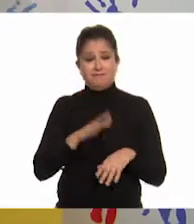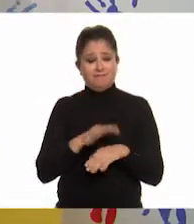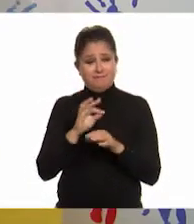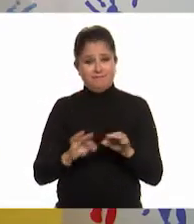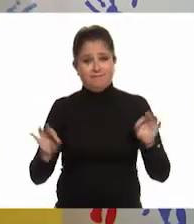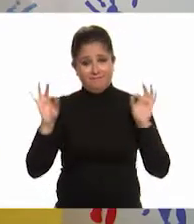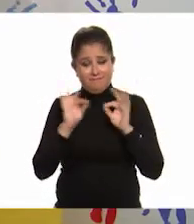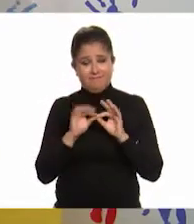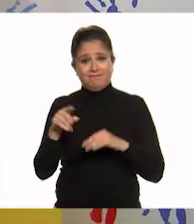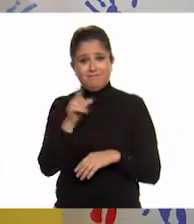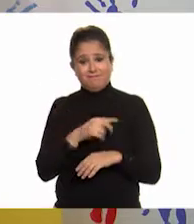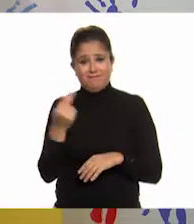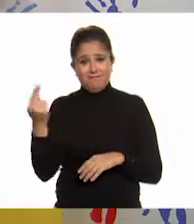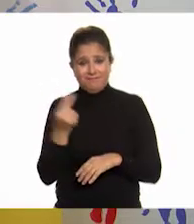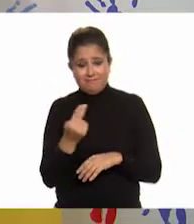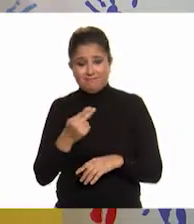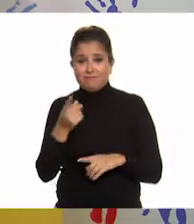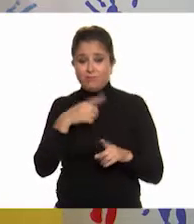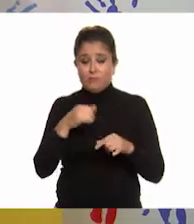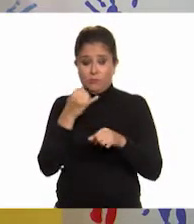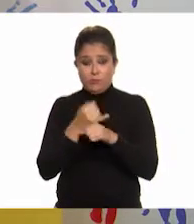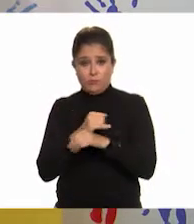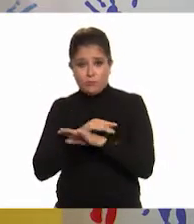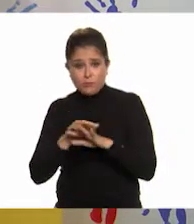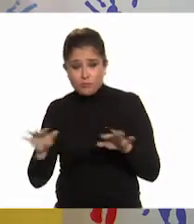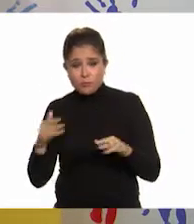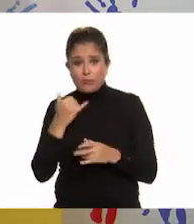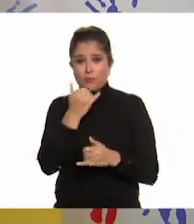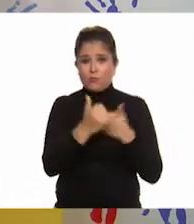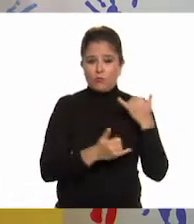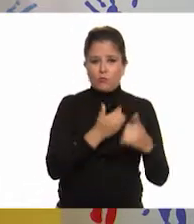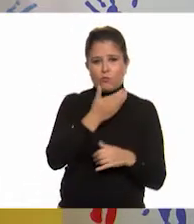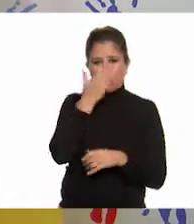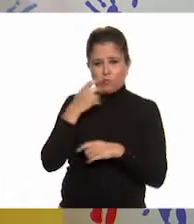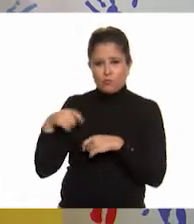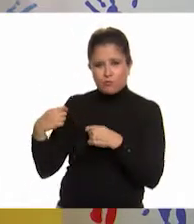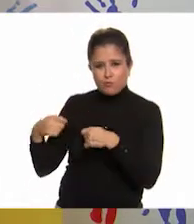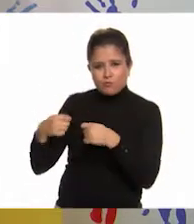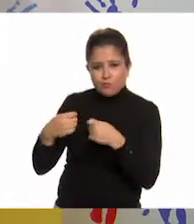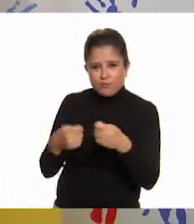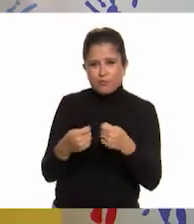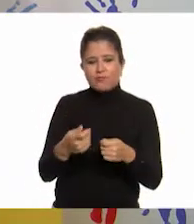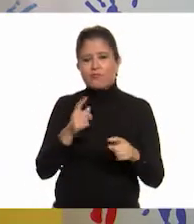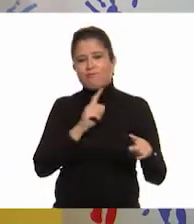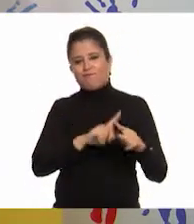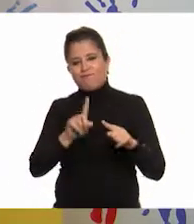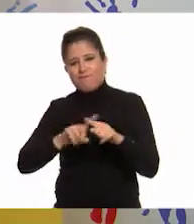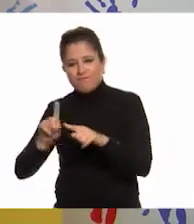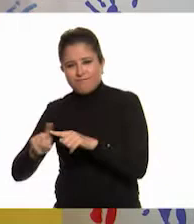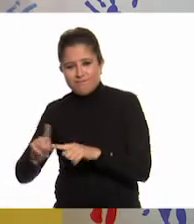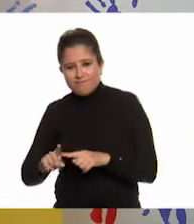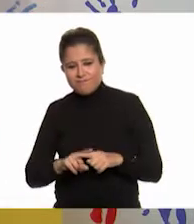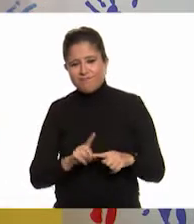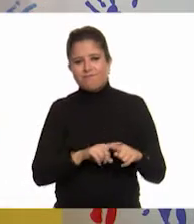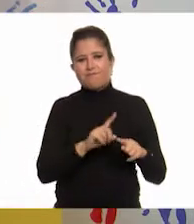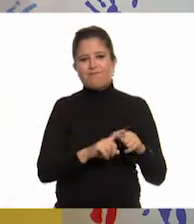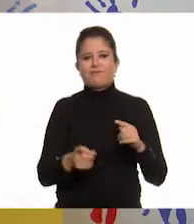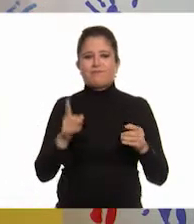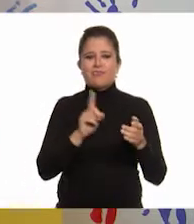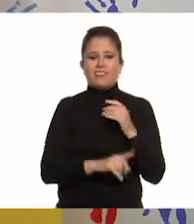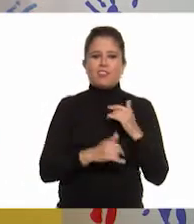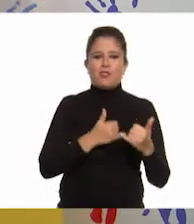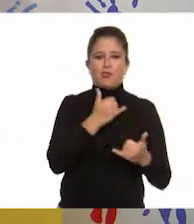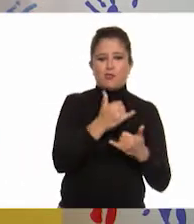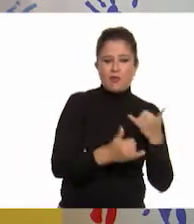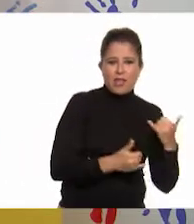e importante. Recuerden que toda esta información de los juegos tradicionales, de las variantes, de si es un